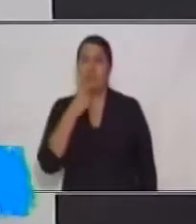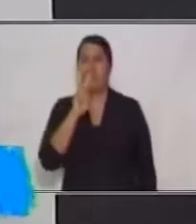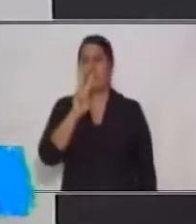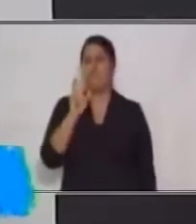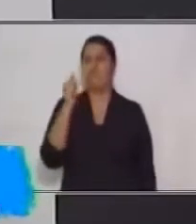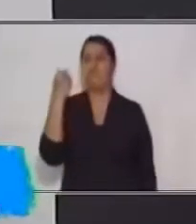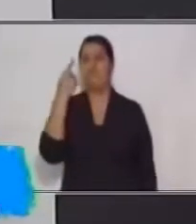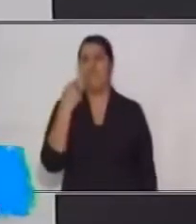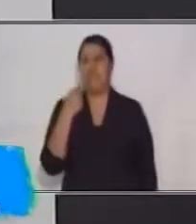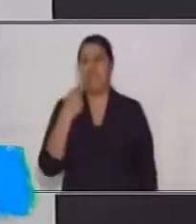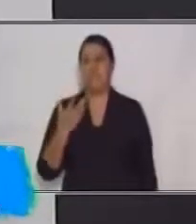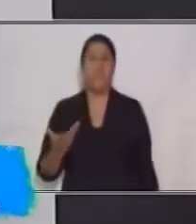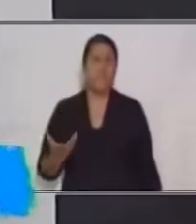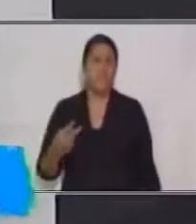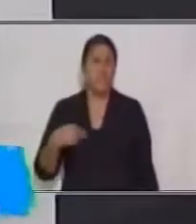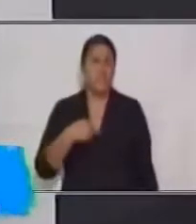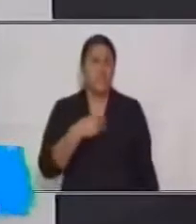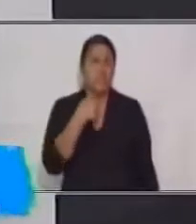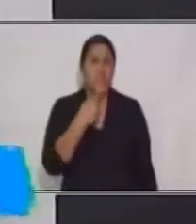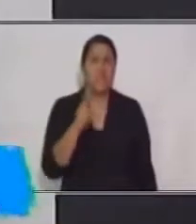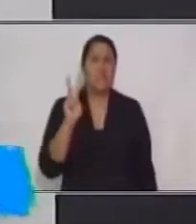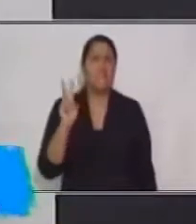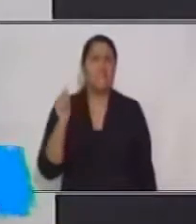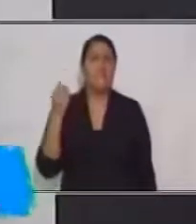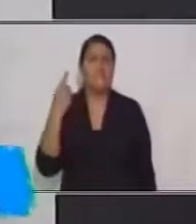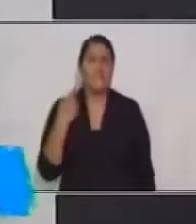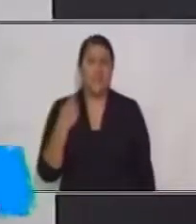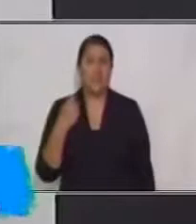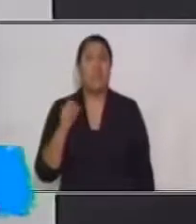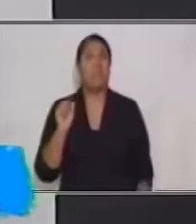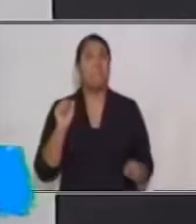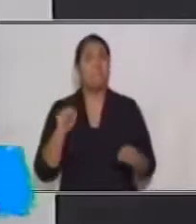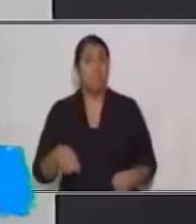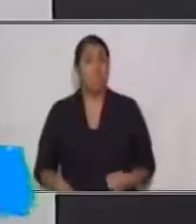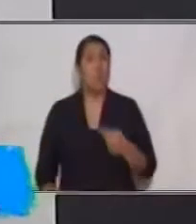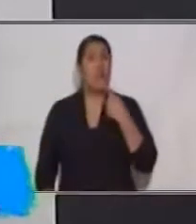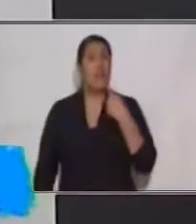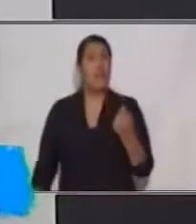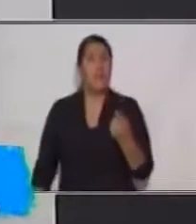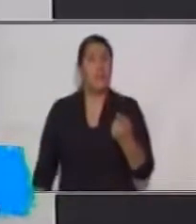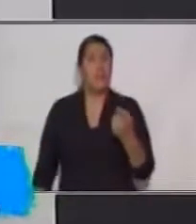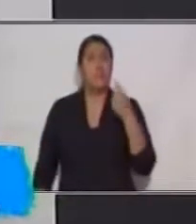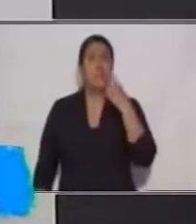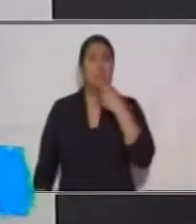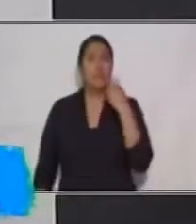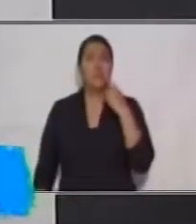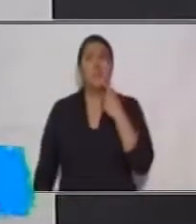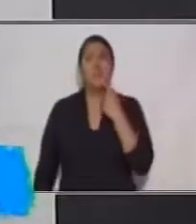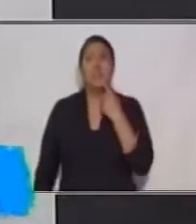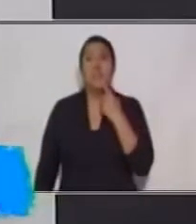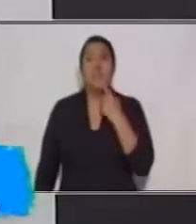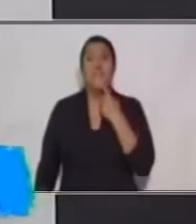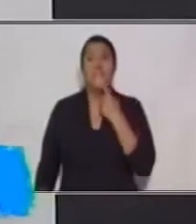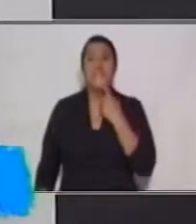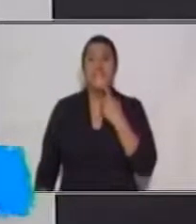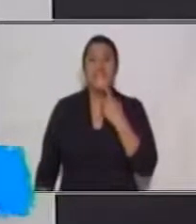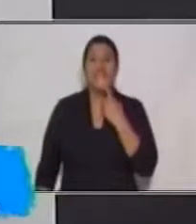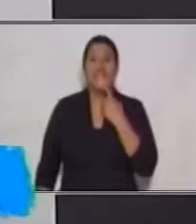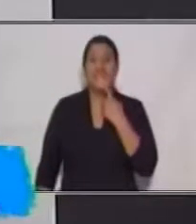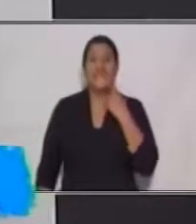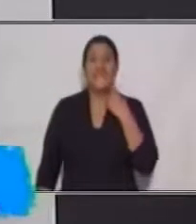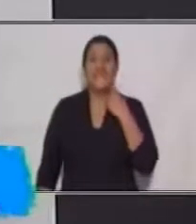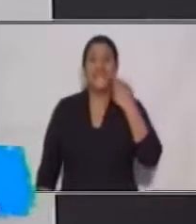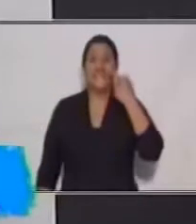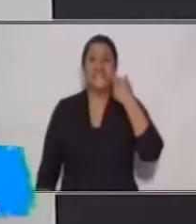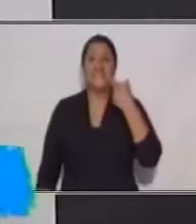Cuando nosotros decimos esta palabra vas, podemos identificar que vamos a utilizar nuestros labios inferiores y también nuestros dientes al